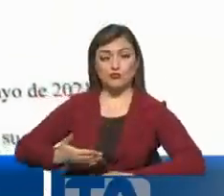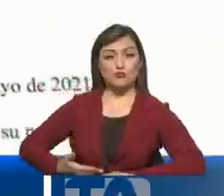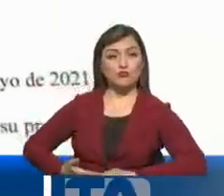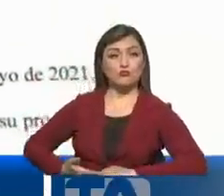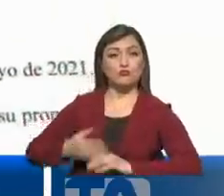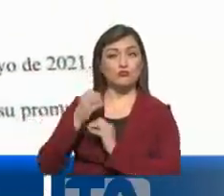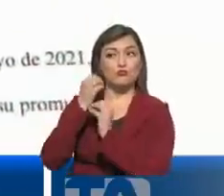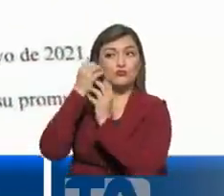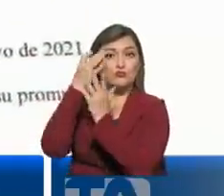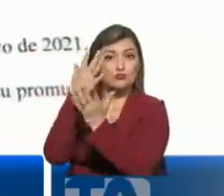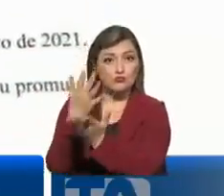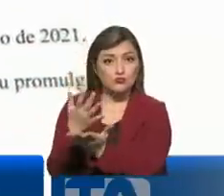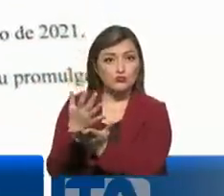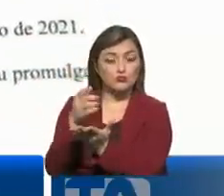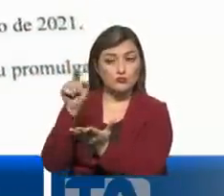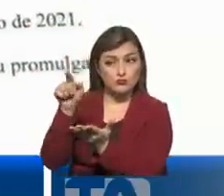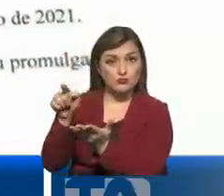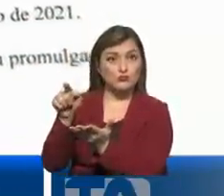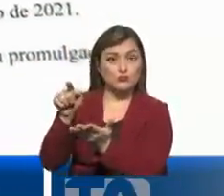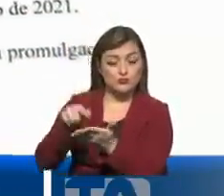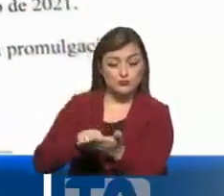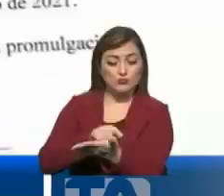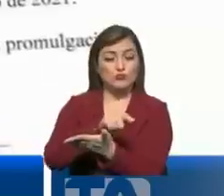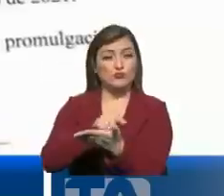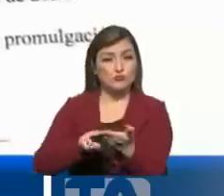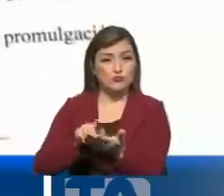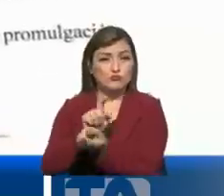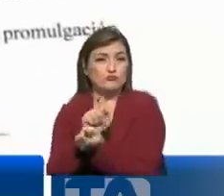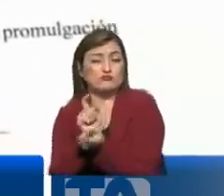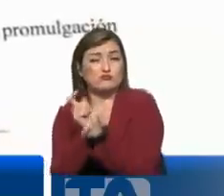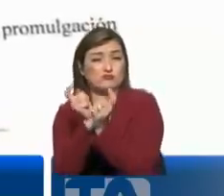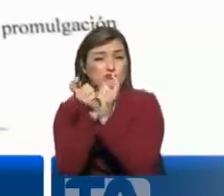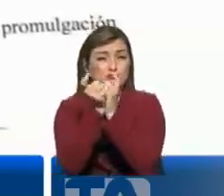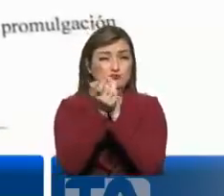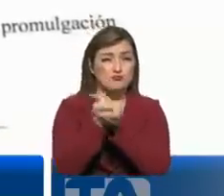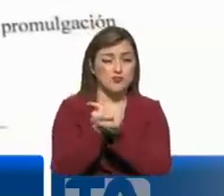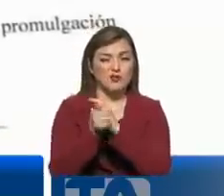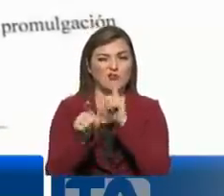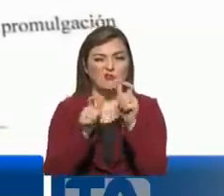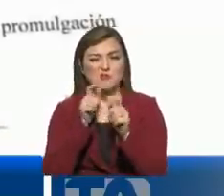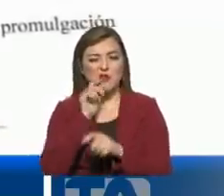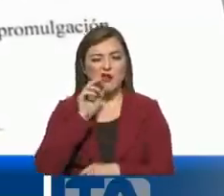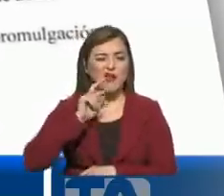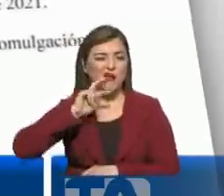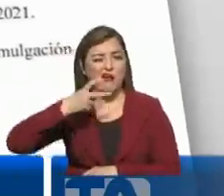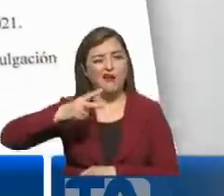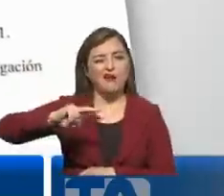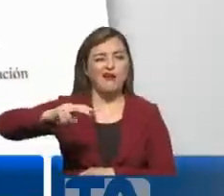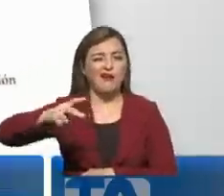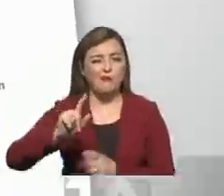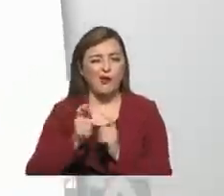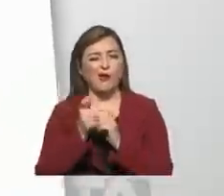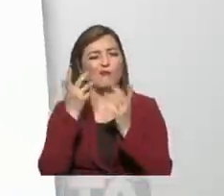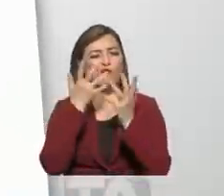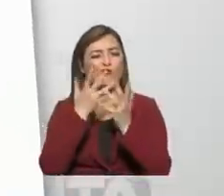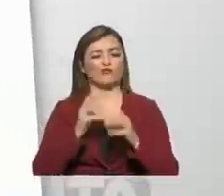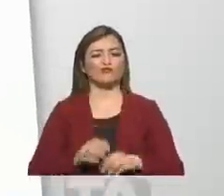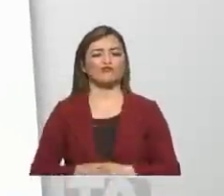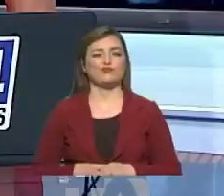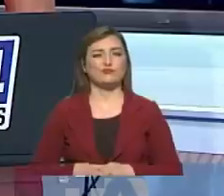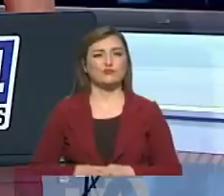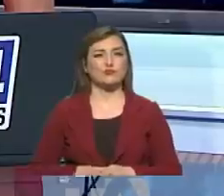informó que con la derogatoria se busca evitar tergiversaciones y malentendidos en torno a parámetros sobre